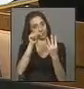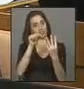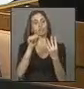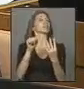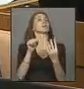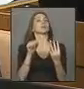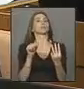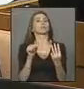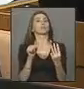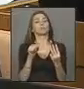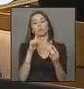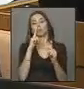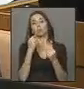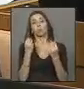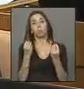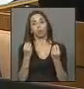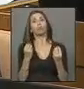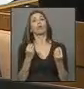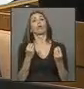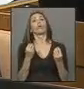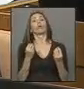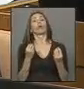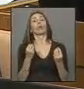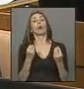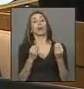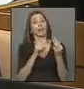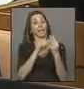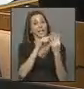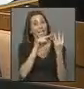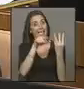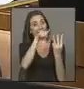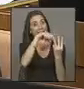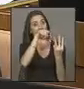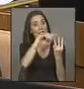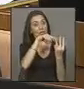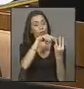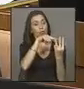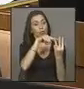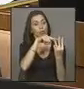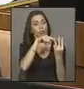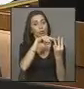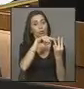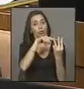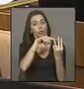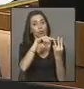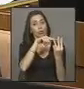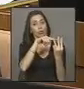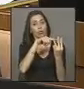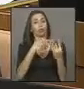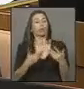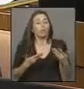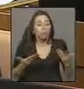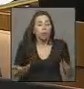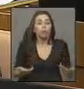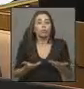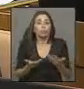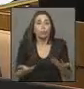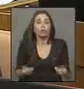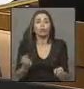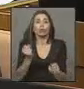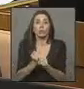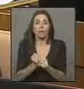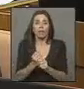por la excelente y muy buena predisposición que han tenido ellos para trabajar y avanzar